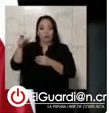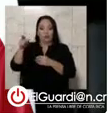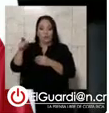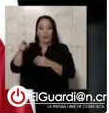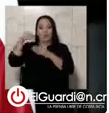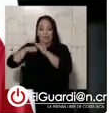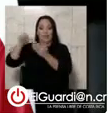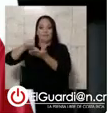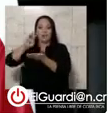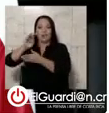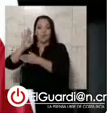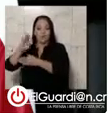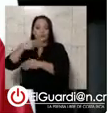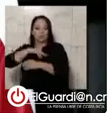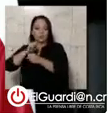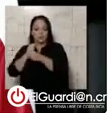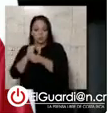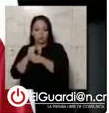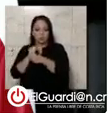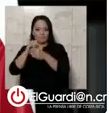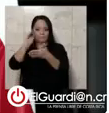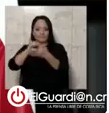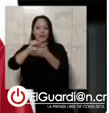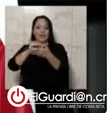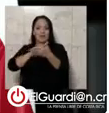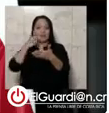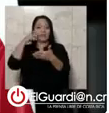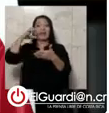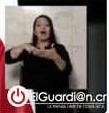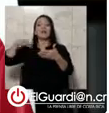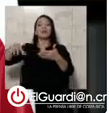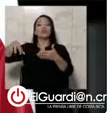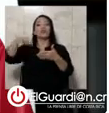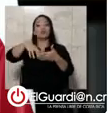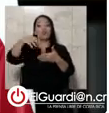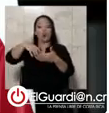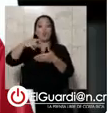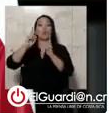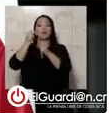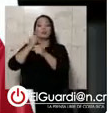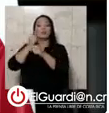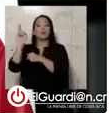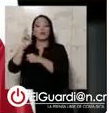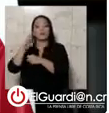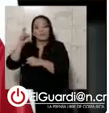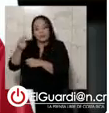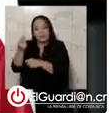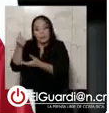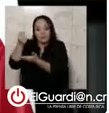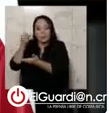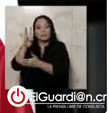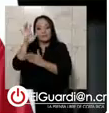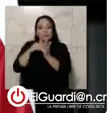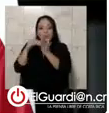creamos nosotros, donde está por cantón las obras urgentes que queremos financiar con esos